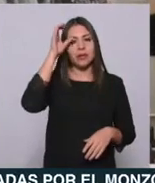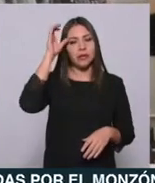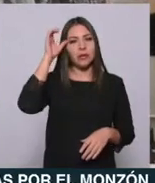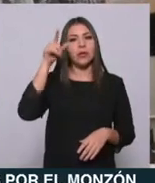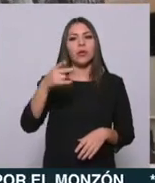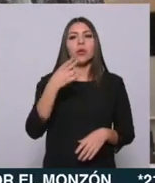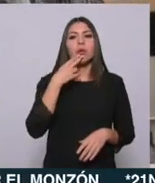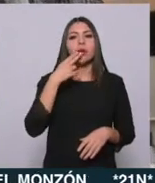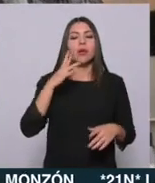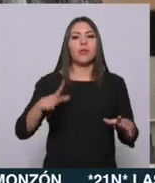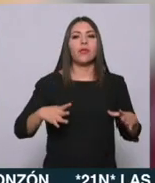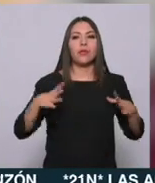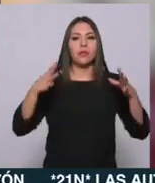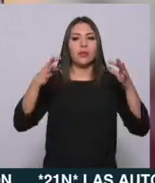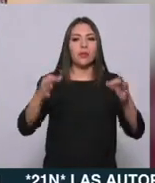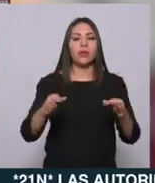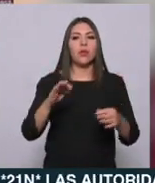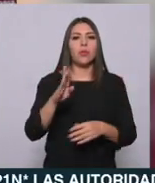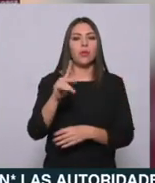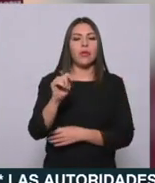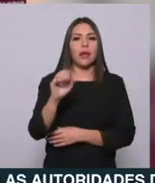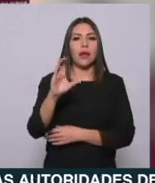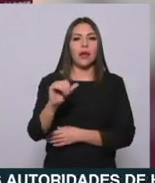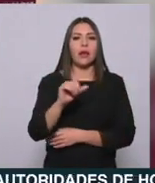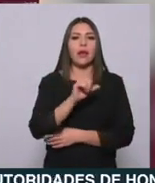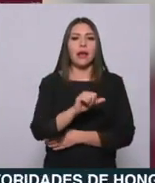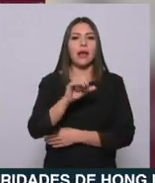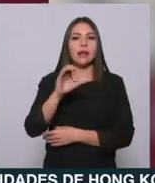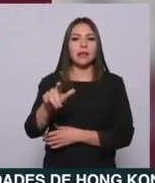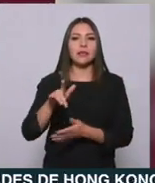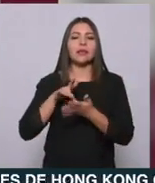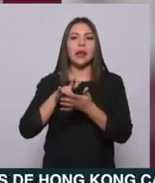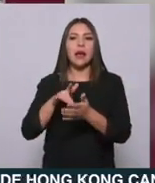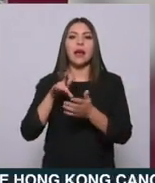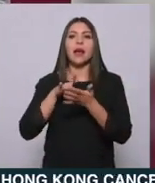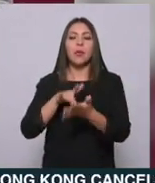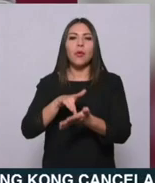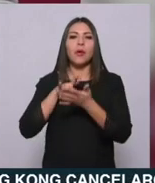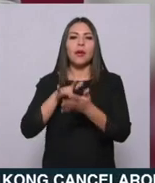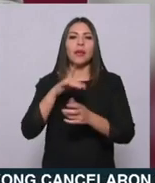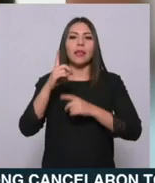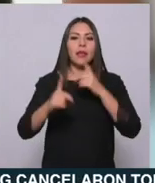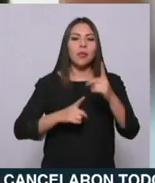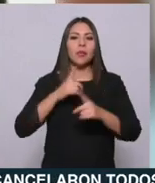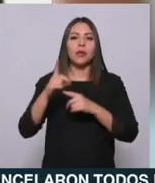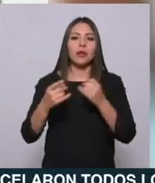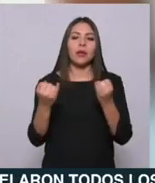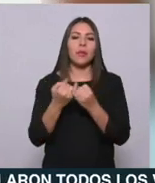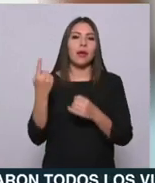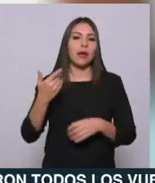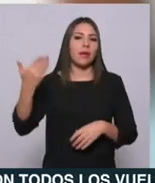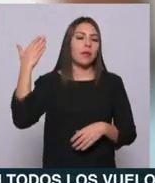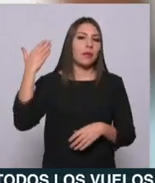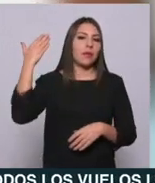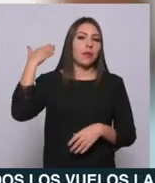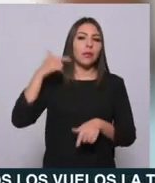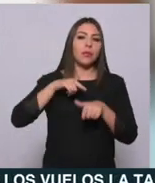la Fundación Butaca Enlace para continuar apoyando al deporte mexicano, como lo ha venido haciendo desde